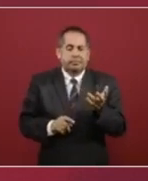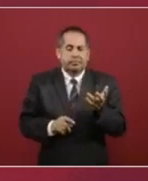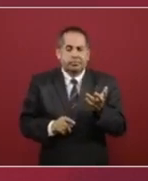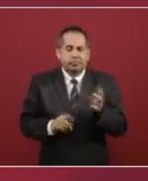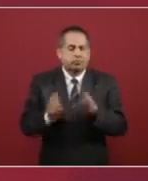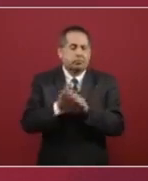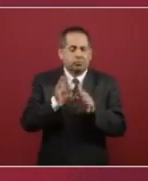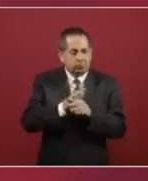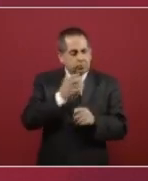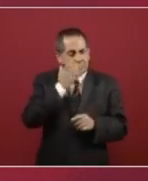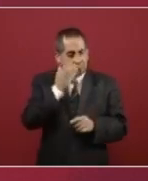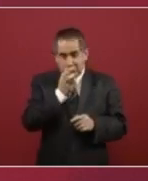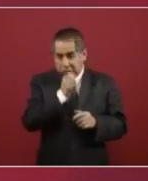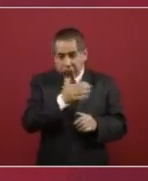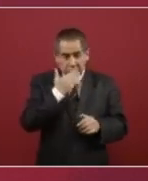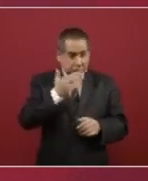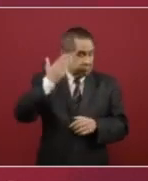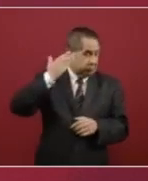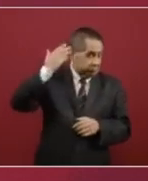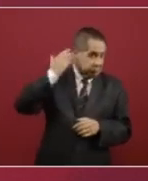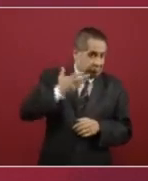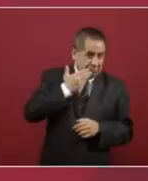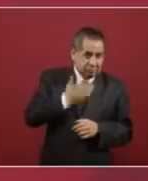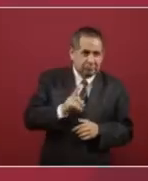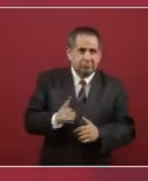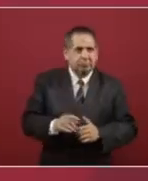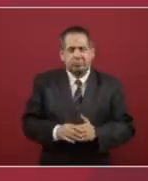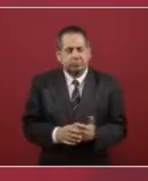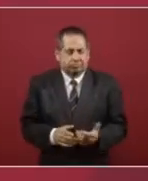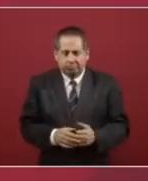una práctica normal.